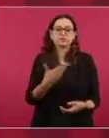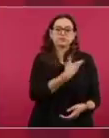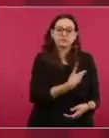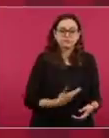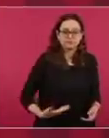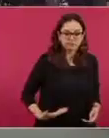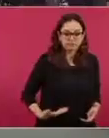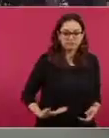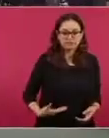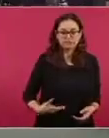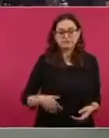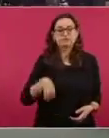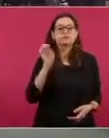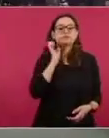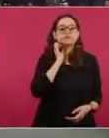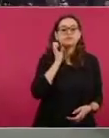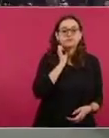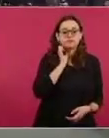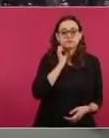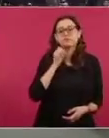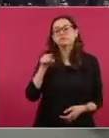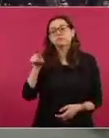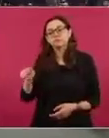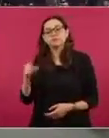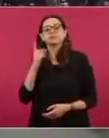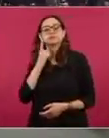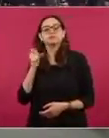y también el Legislativo.